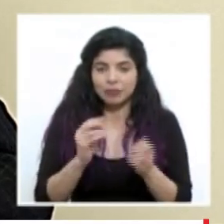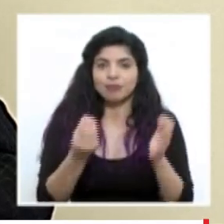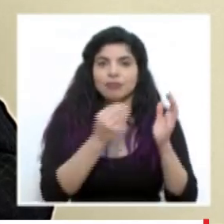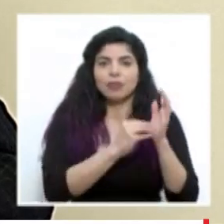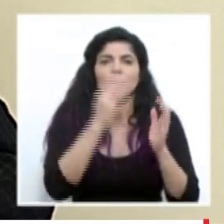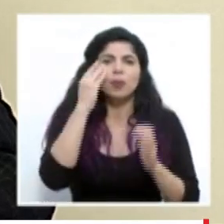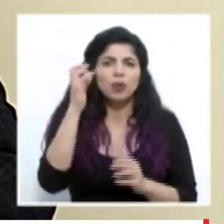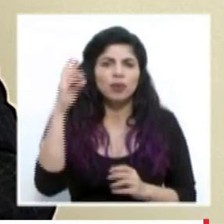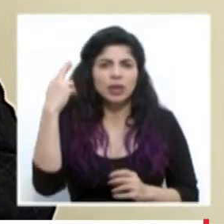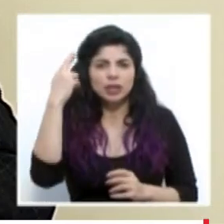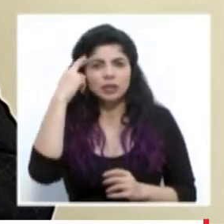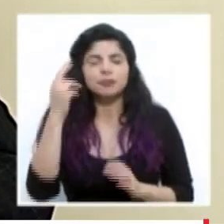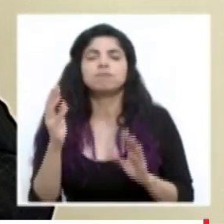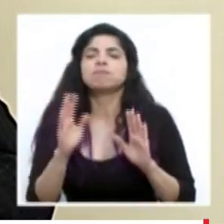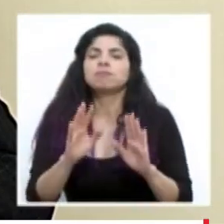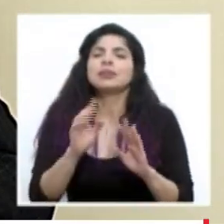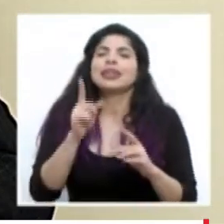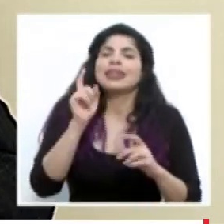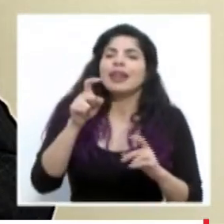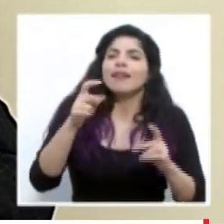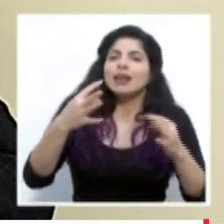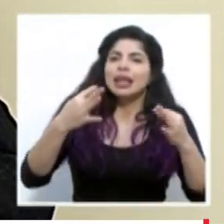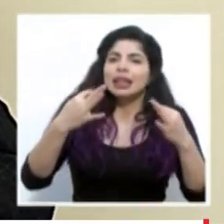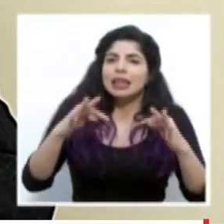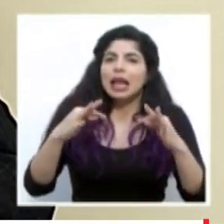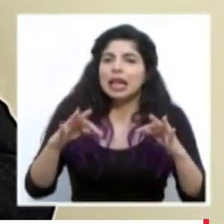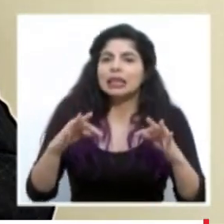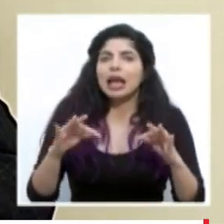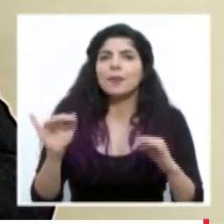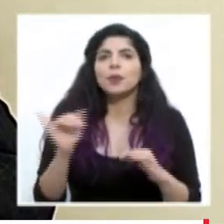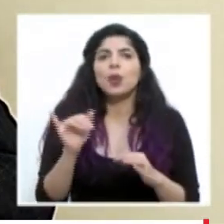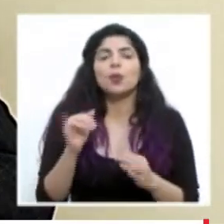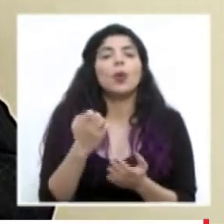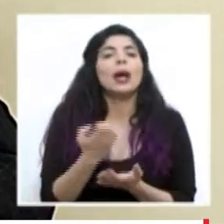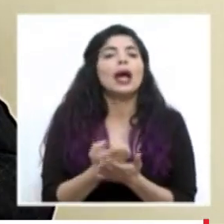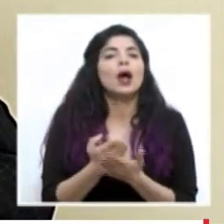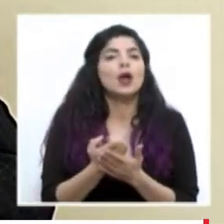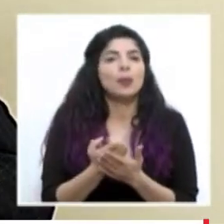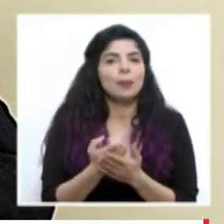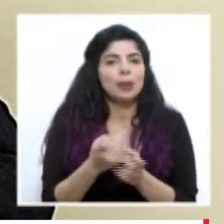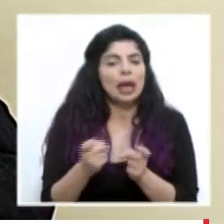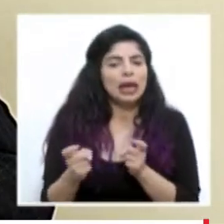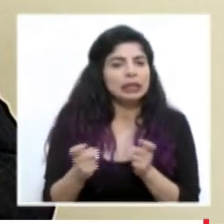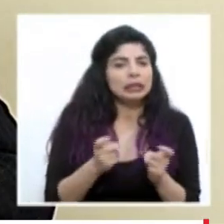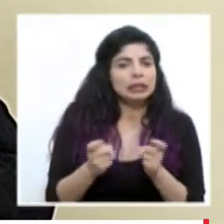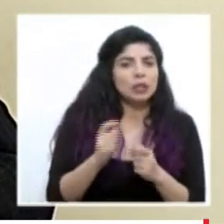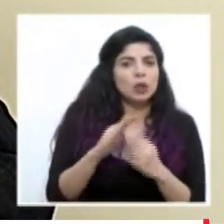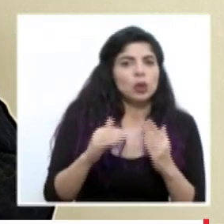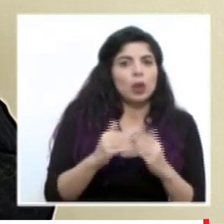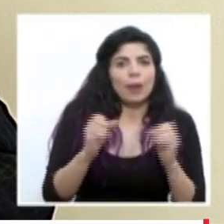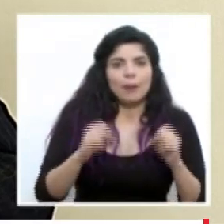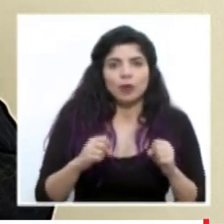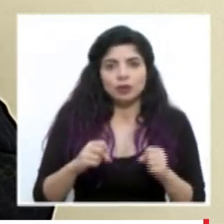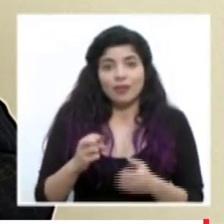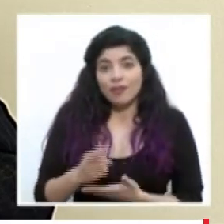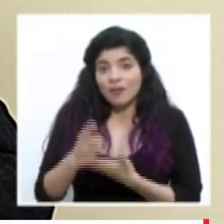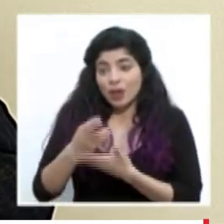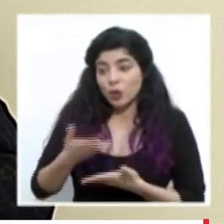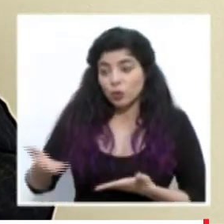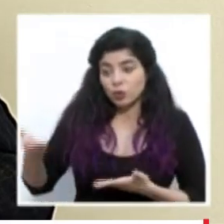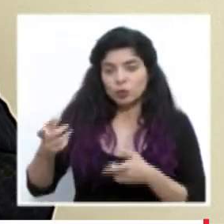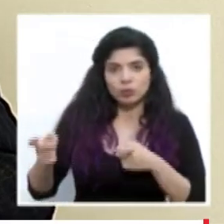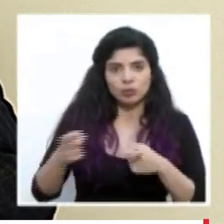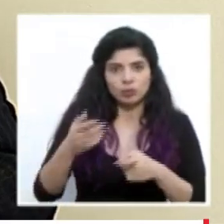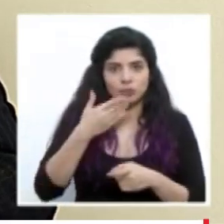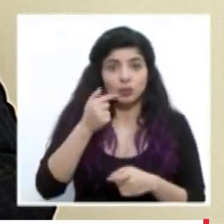es tenemos que tratar de hacer una economía y una eficiencia al máximo posible de todos los recursos. Como hemos